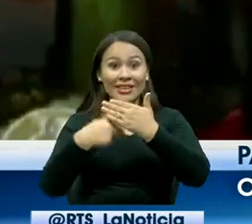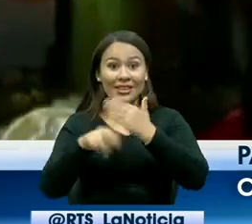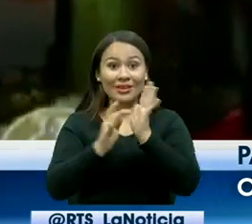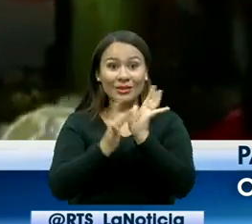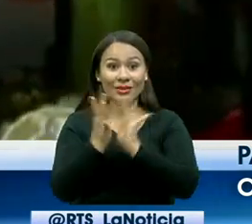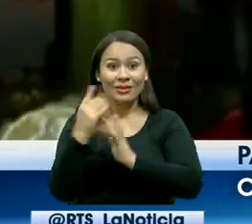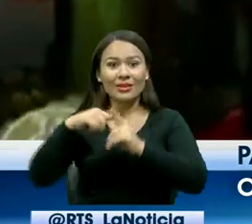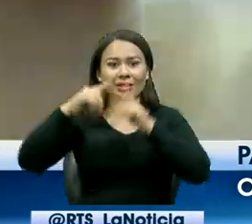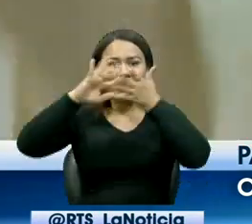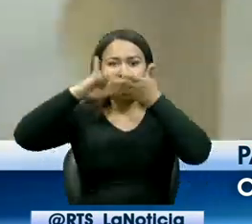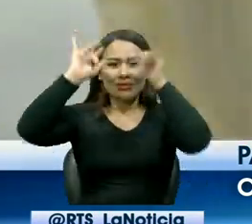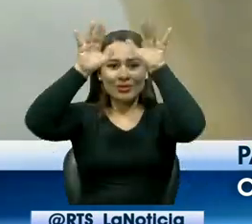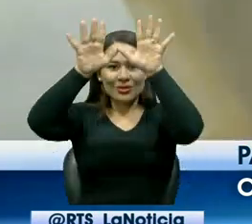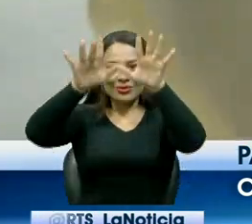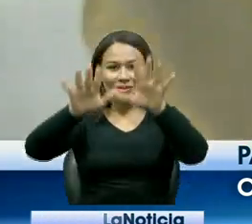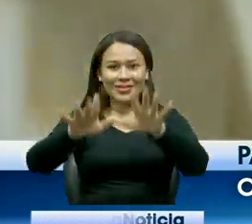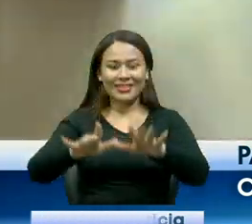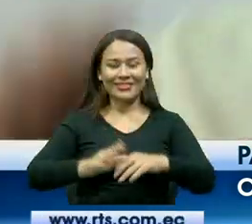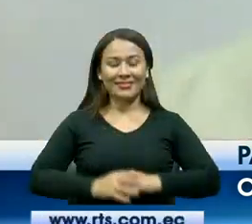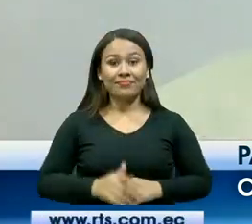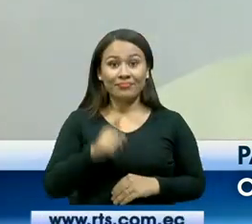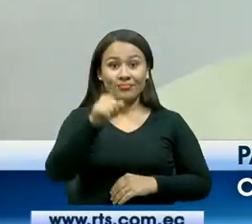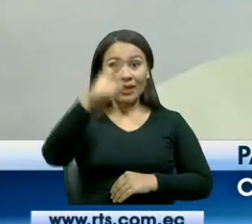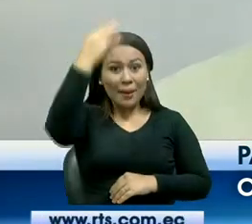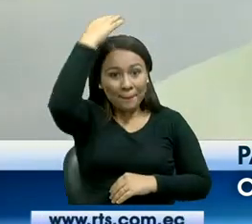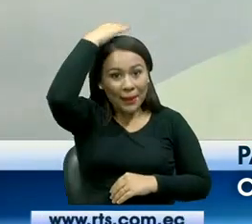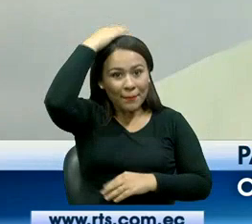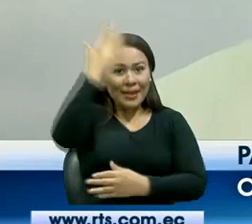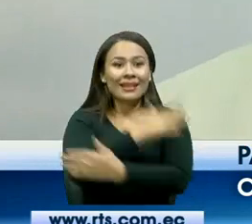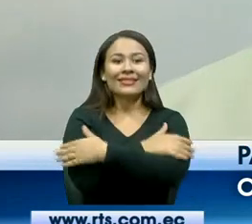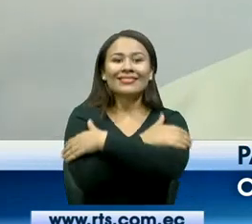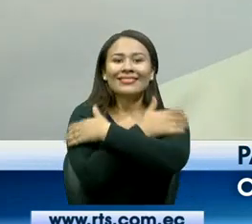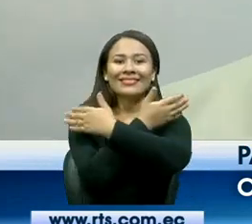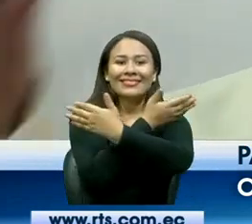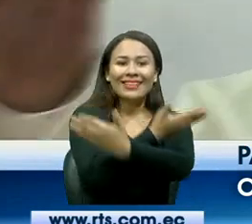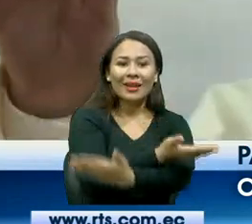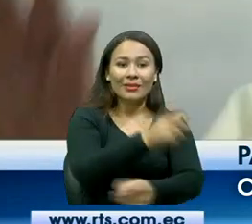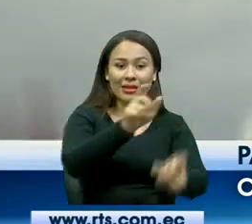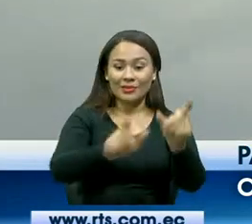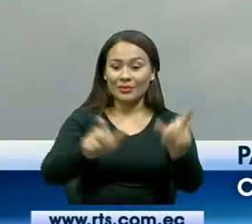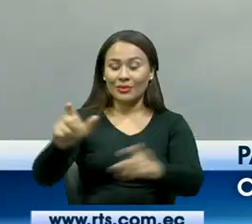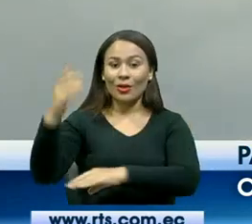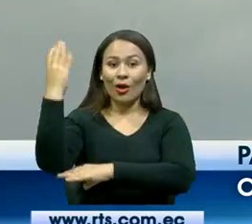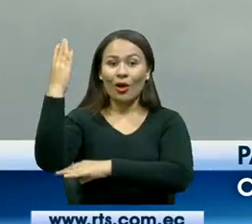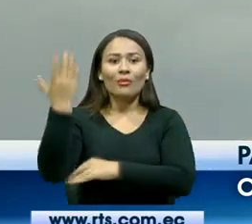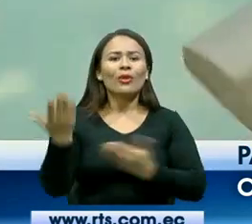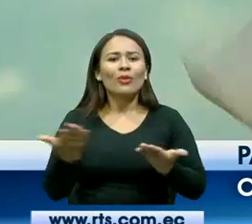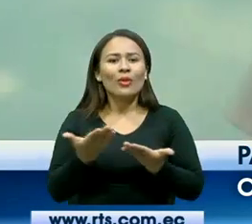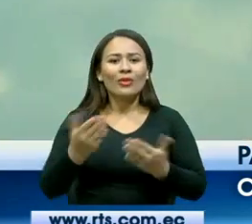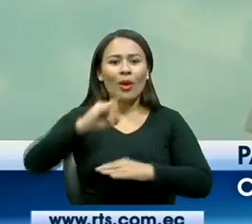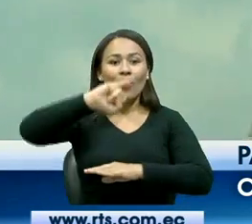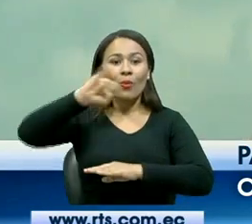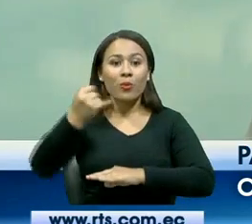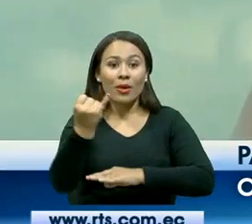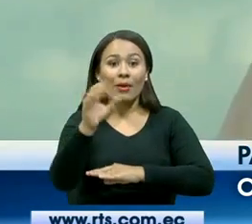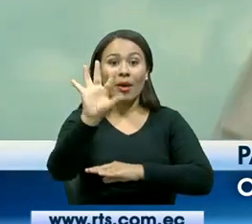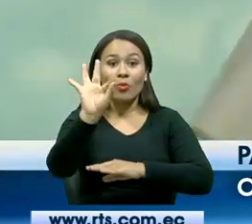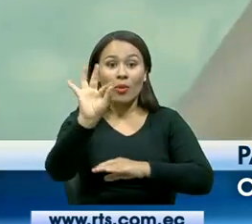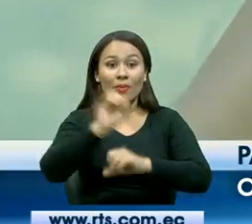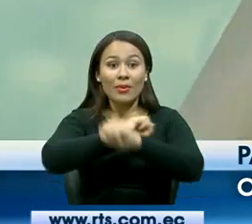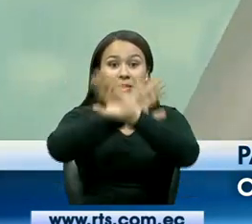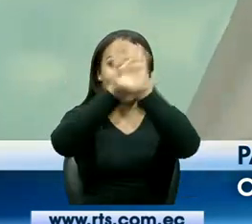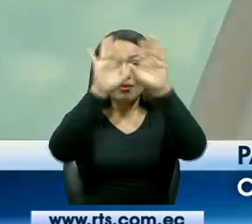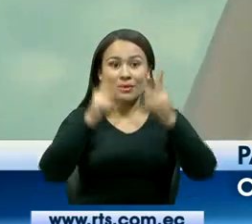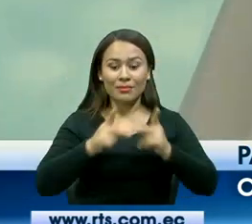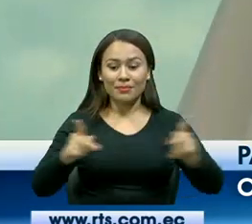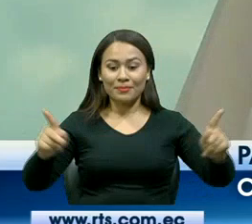Espíritu Santo. El primer saludo oficial de Francisco a los colombianos tendrá lugar este jueves a las 9 de la mañana en la Plaza